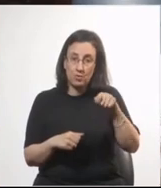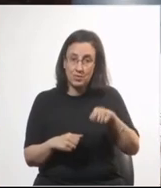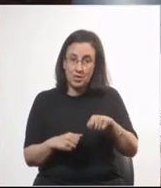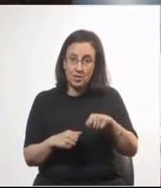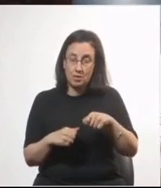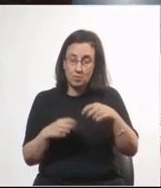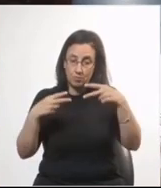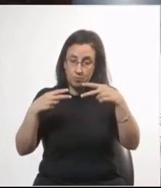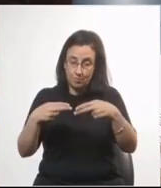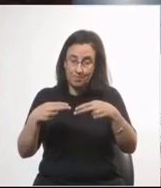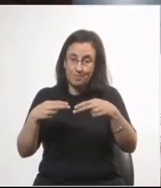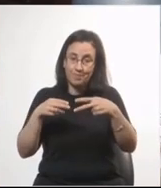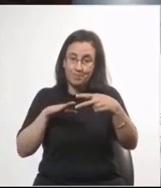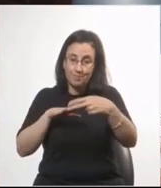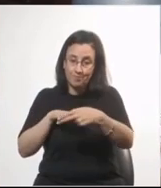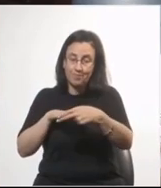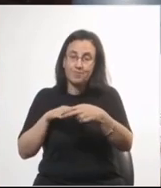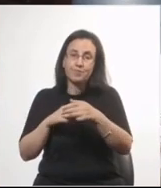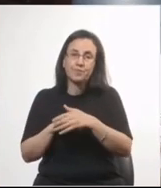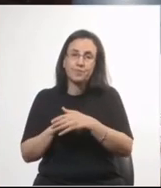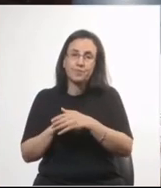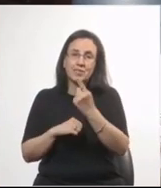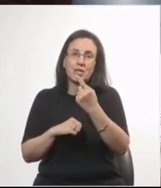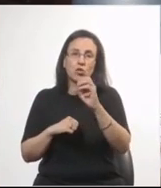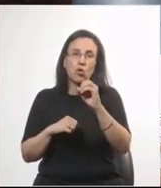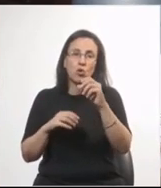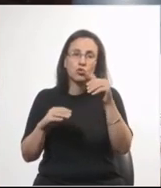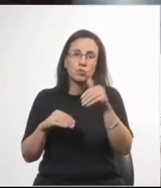108 millones de dólares.